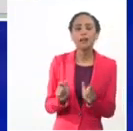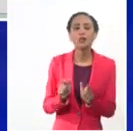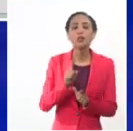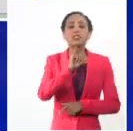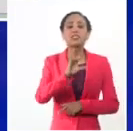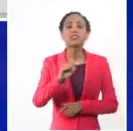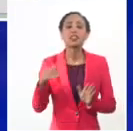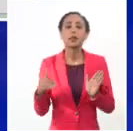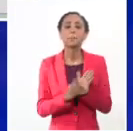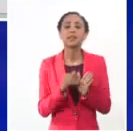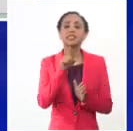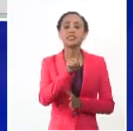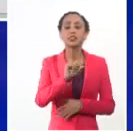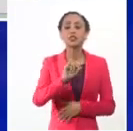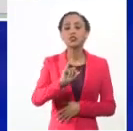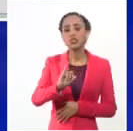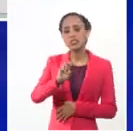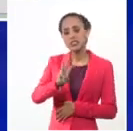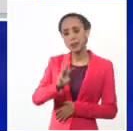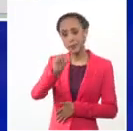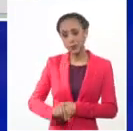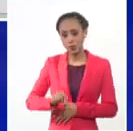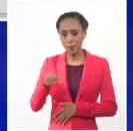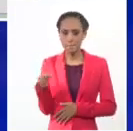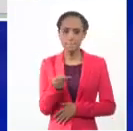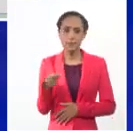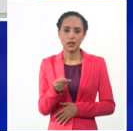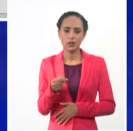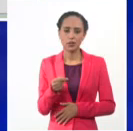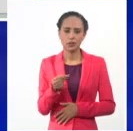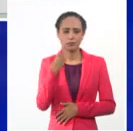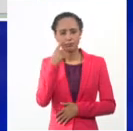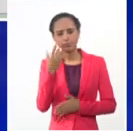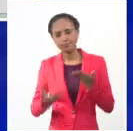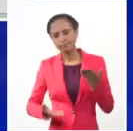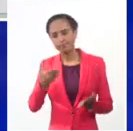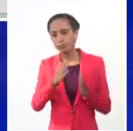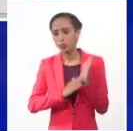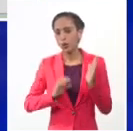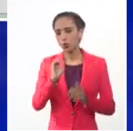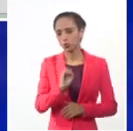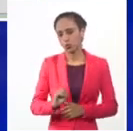60.163 casos menos que el mes de octubre. Y ustedes pueden ver